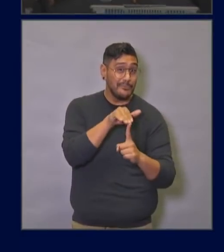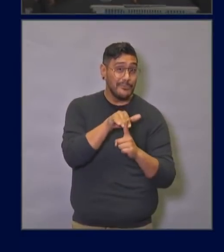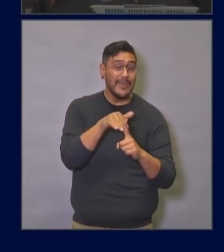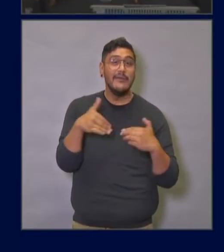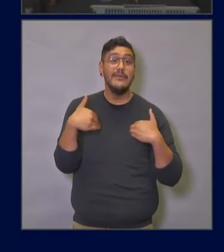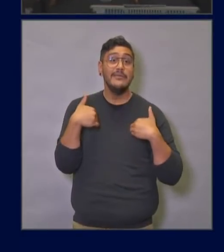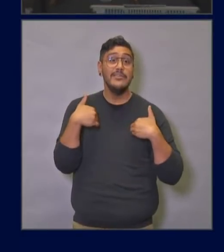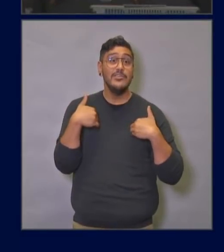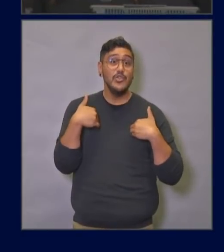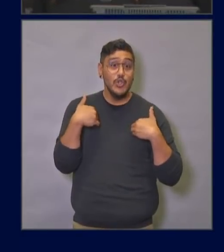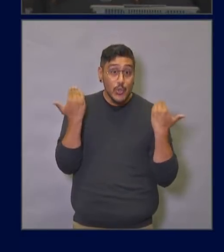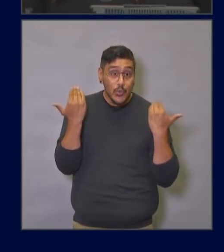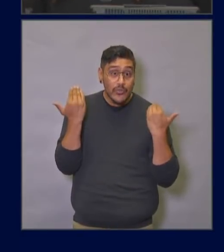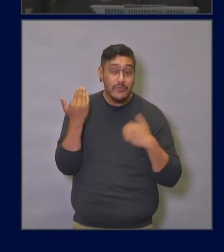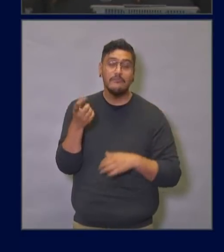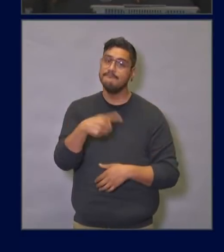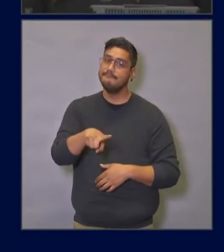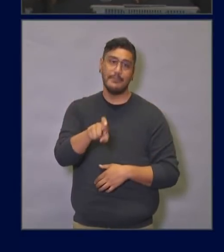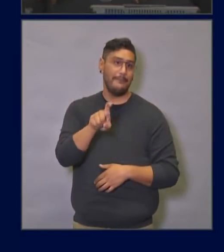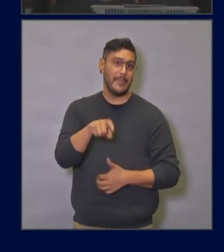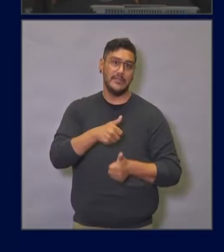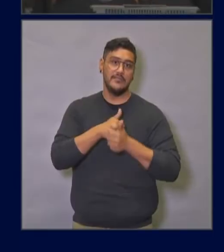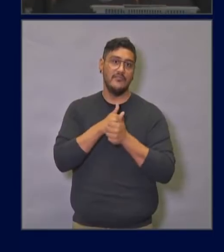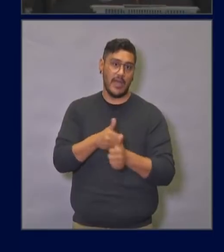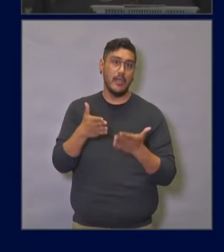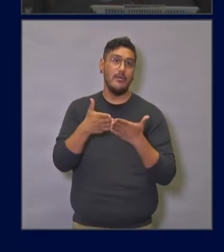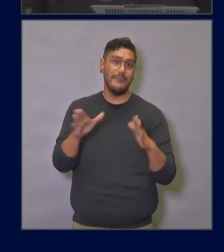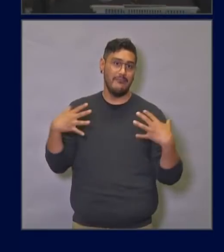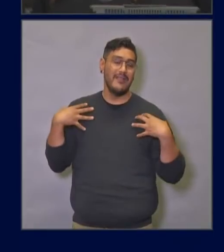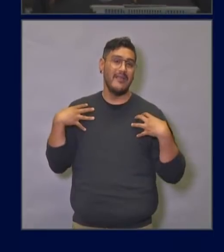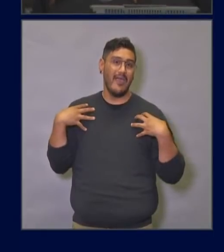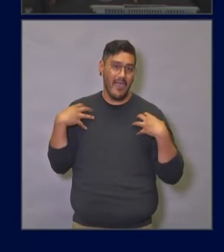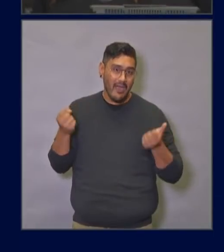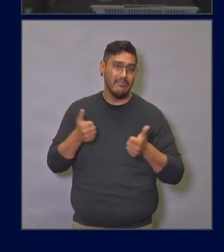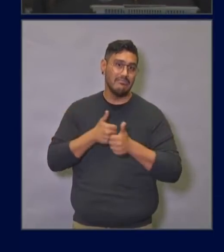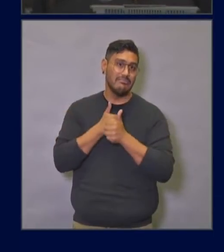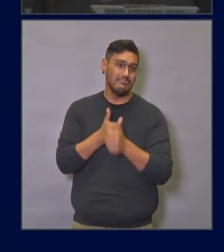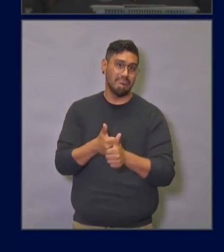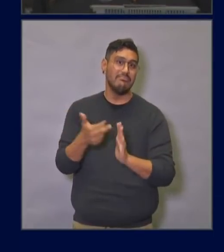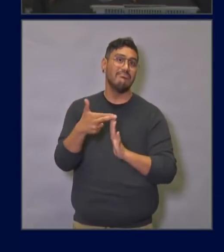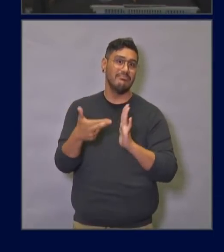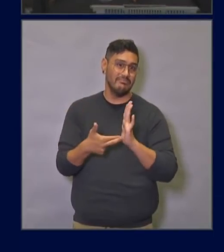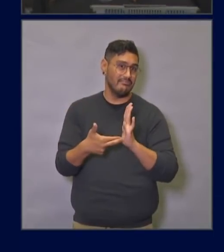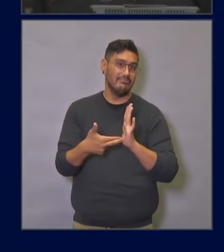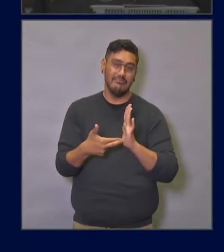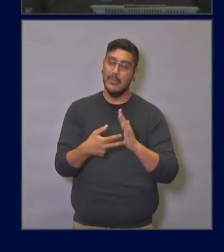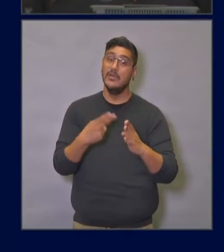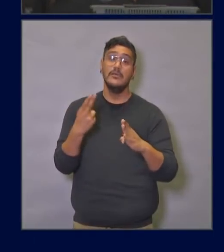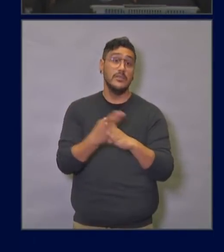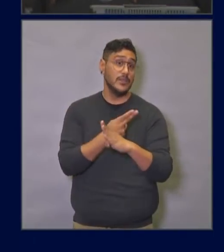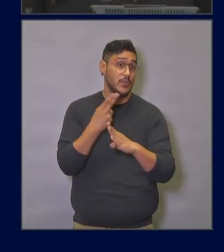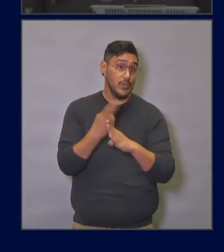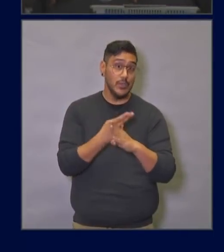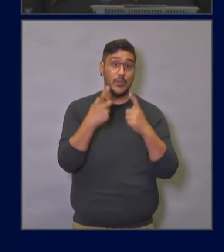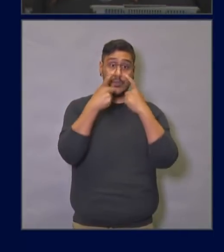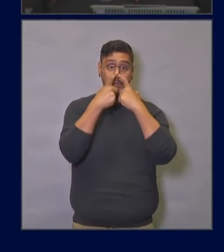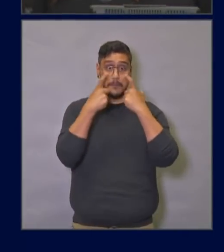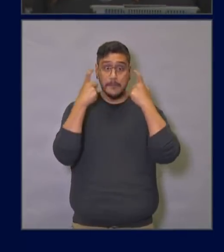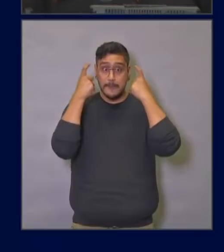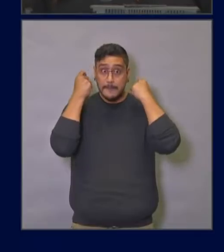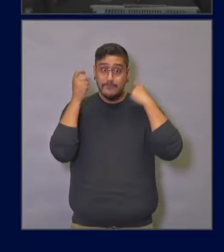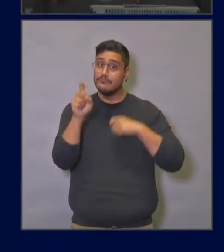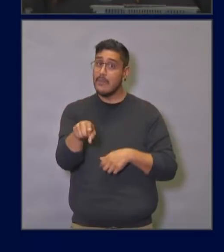jóvenes también deben cumplir con las pautas de salud pública que están vigentes. Deben usar sus protectores para la